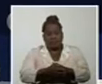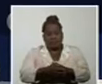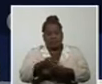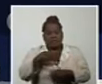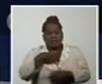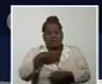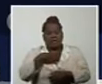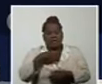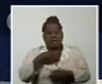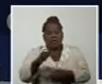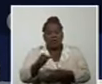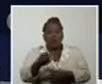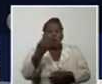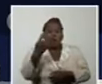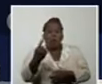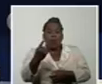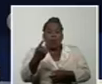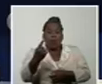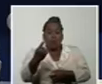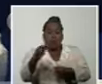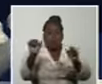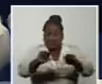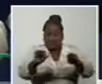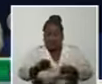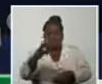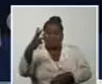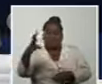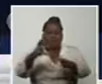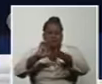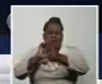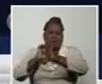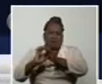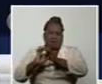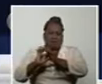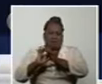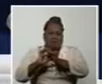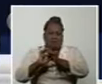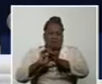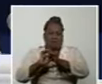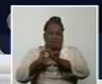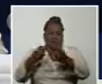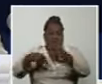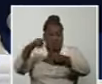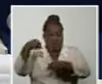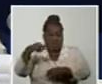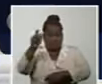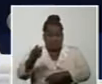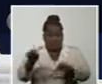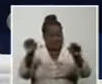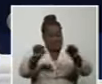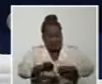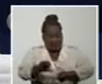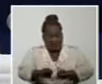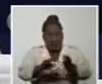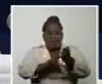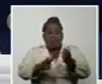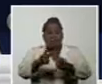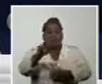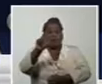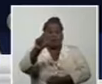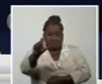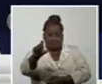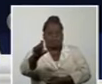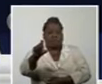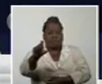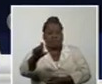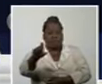y 3 graves, lo mismo del día de ayer. La paciente crítica en la provincia de Villa Clara, en el Hospital